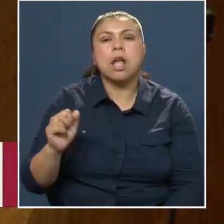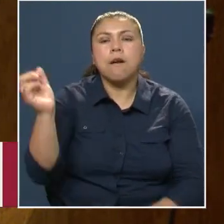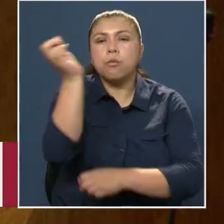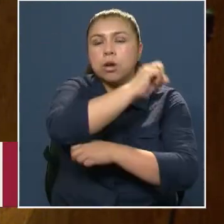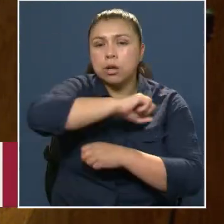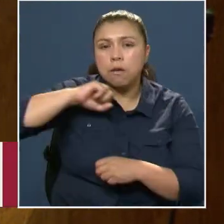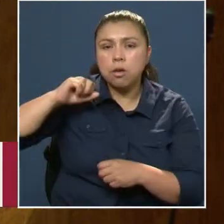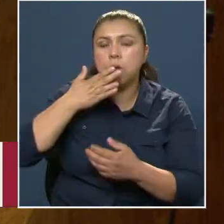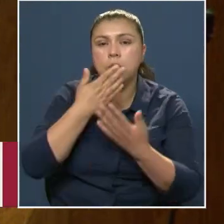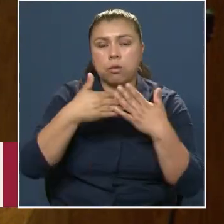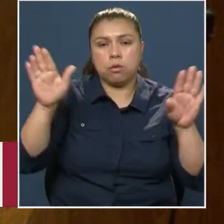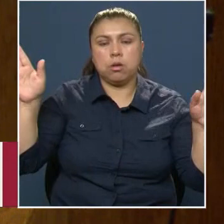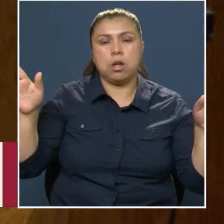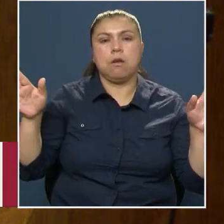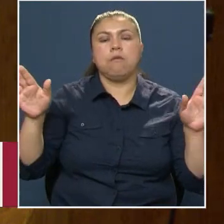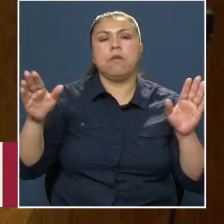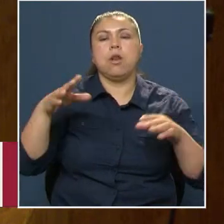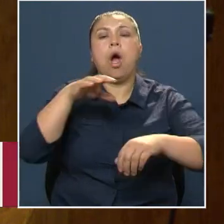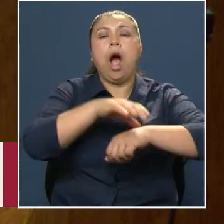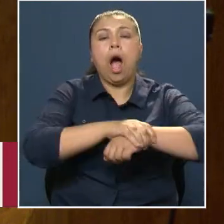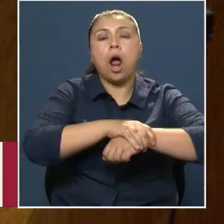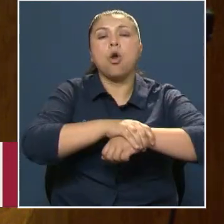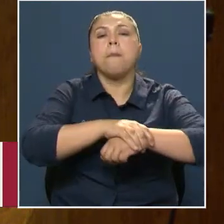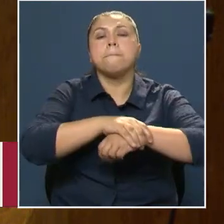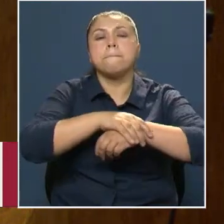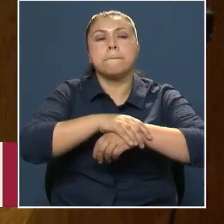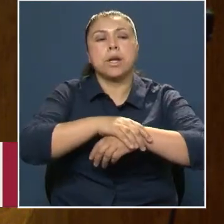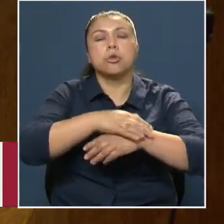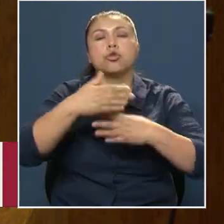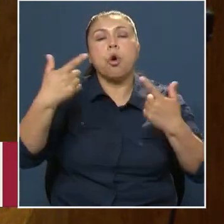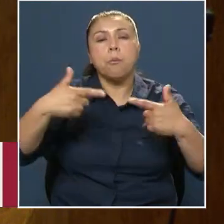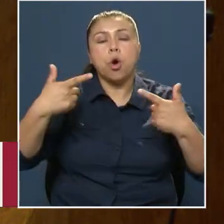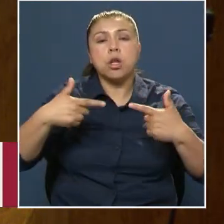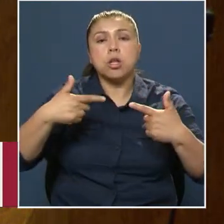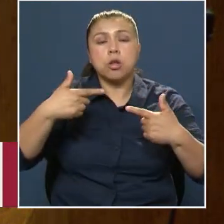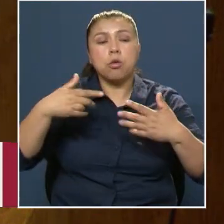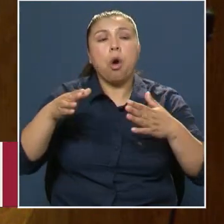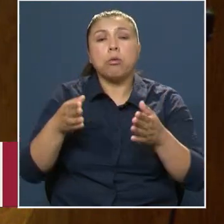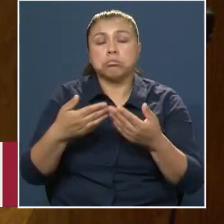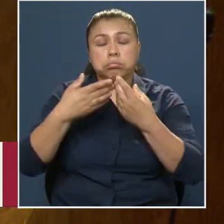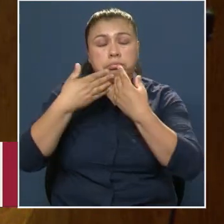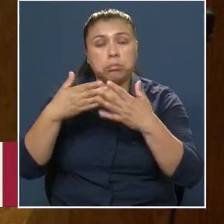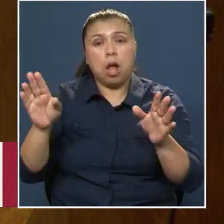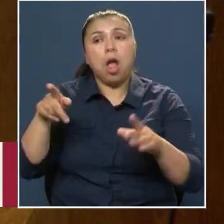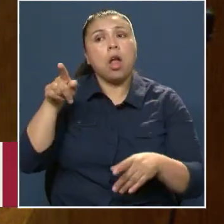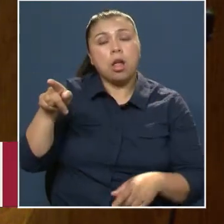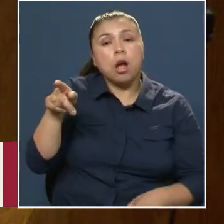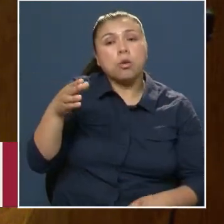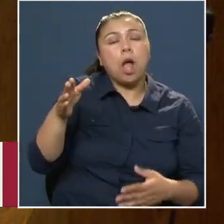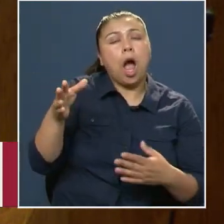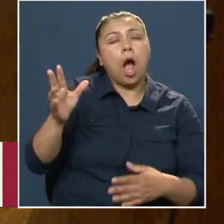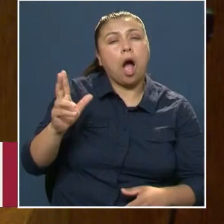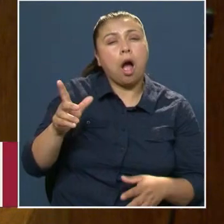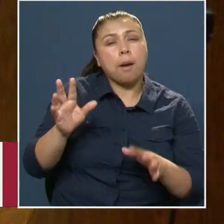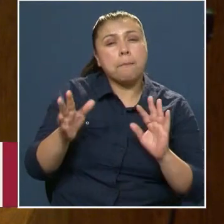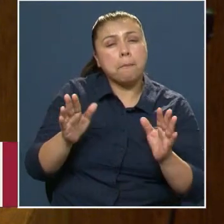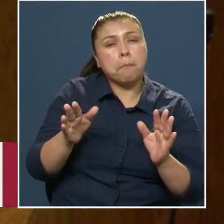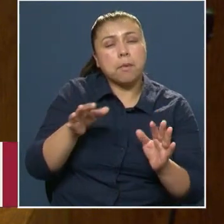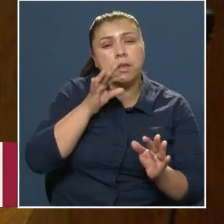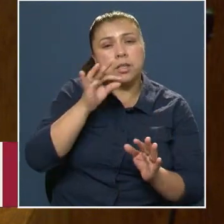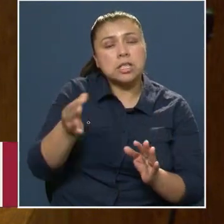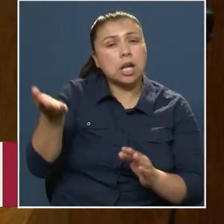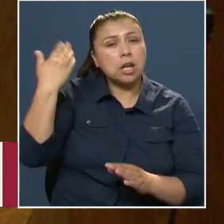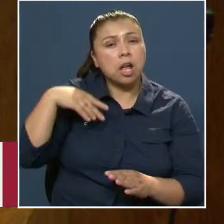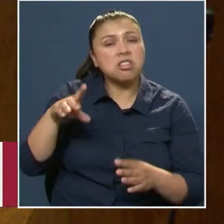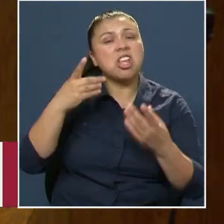inmediata liberación de los presos políticos que aún permanecían en las cárceles de la dictadura, aunque se dijera que formalmente estábamos en democracia.